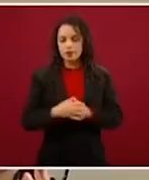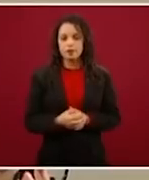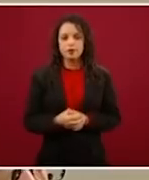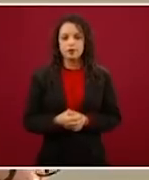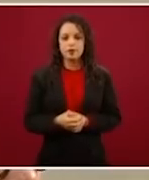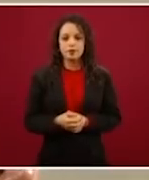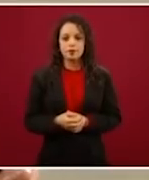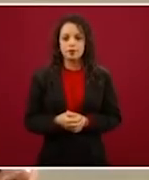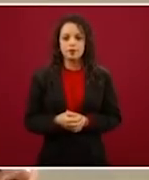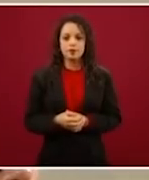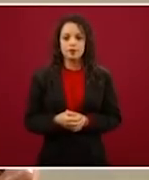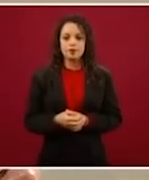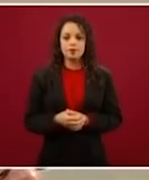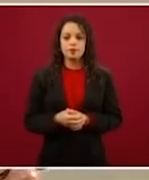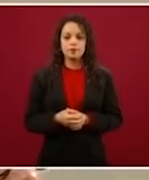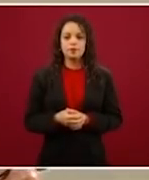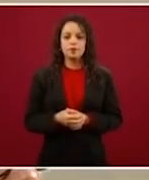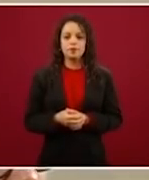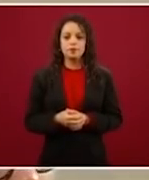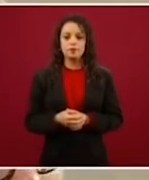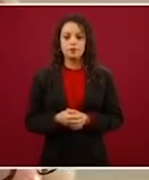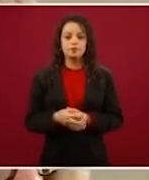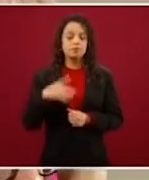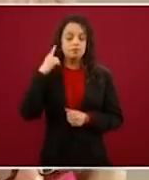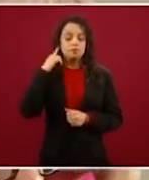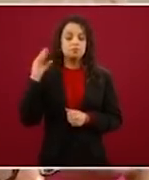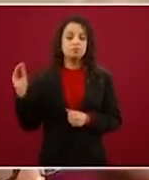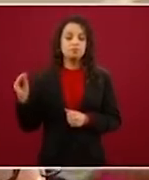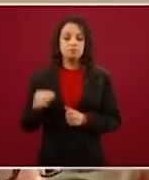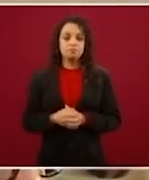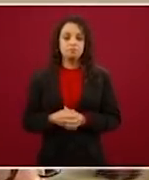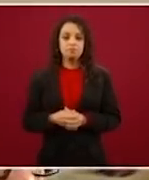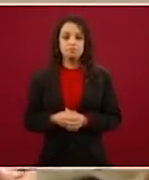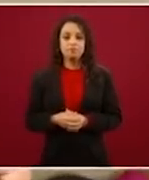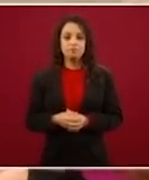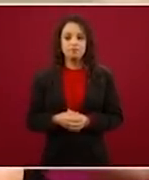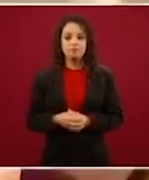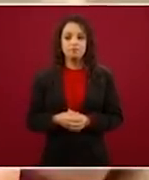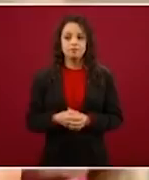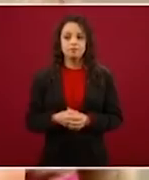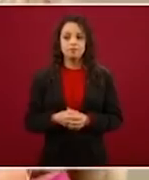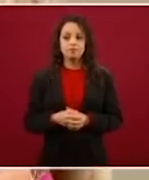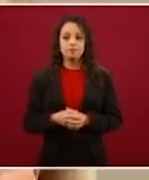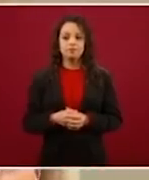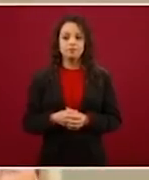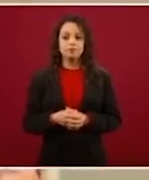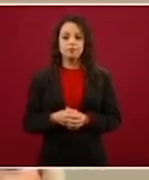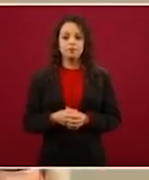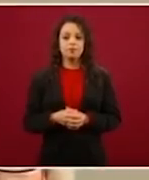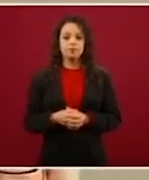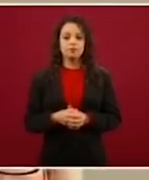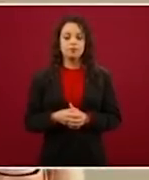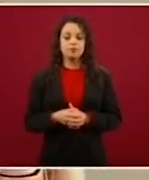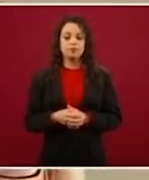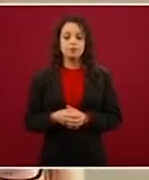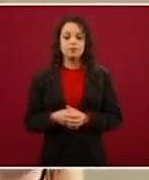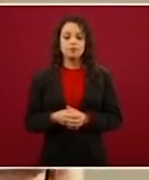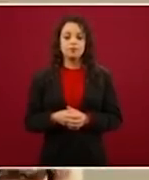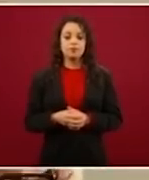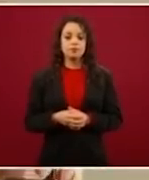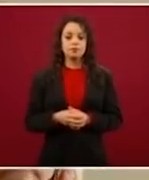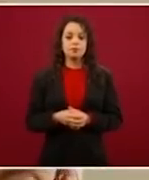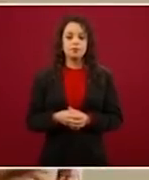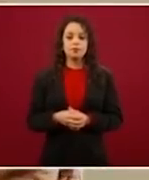Para contestarle al señor que no conozco. No, pero no, eso y, no. Y aclararle eso a toda la gente.